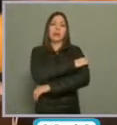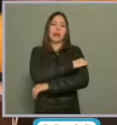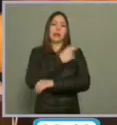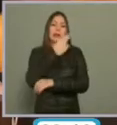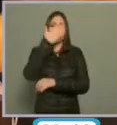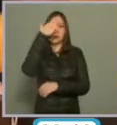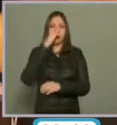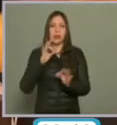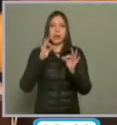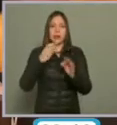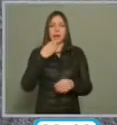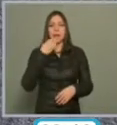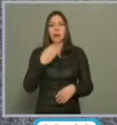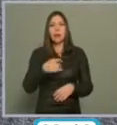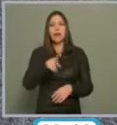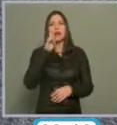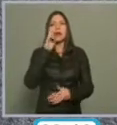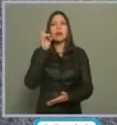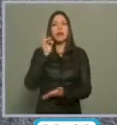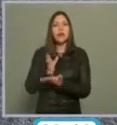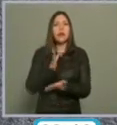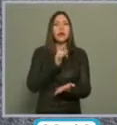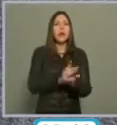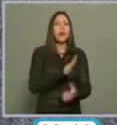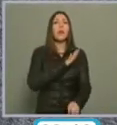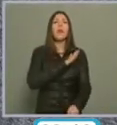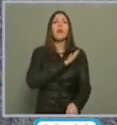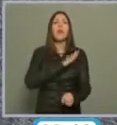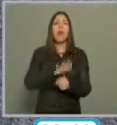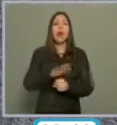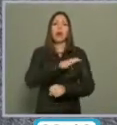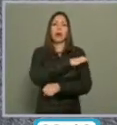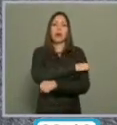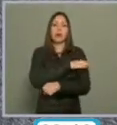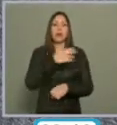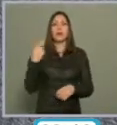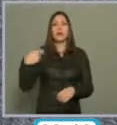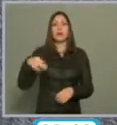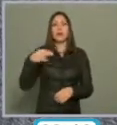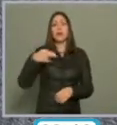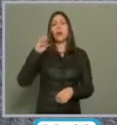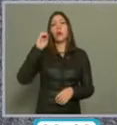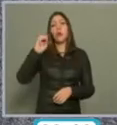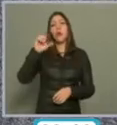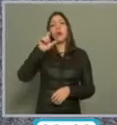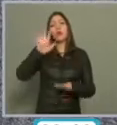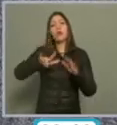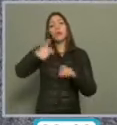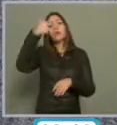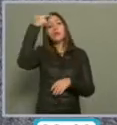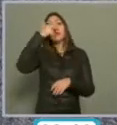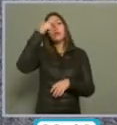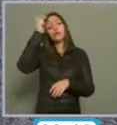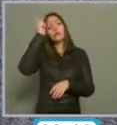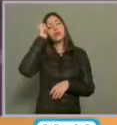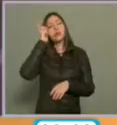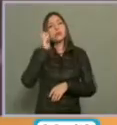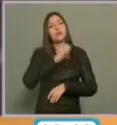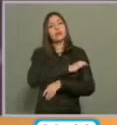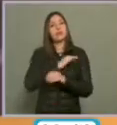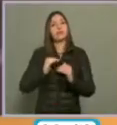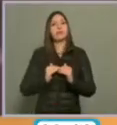ahí se detecta si la hipertensión es diurna o puede haber también hipertensión nocturna mientras dormimos. ¿Sí?